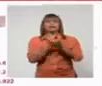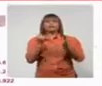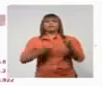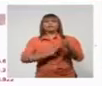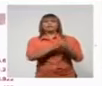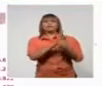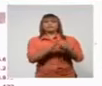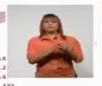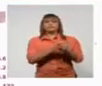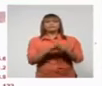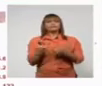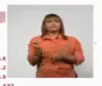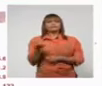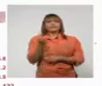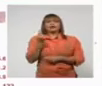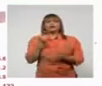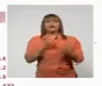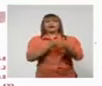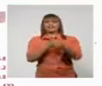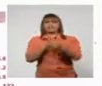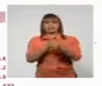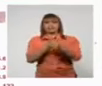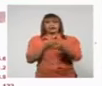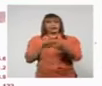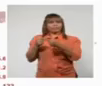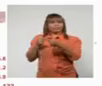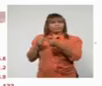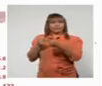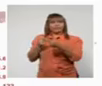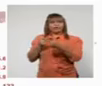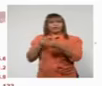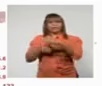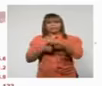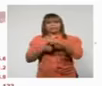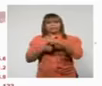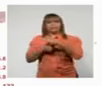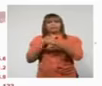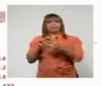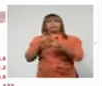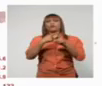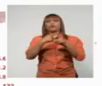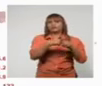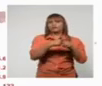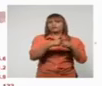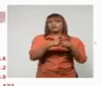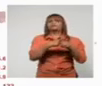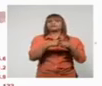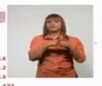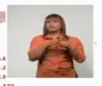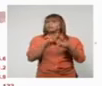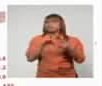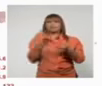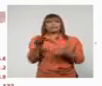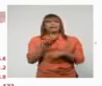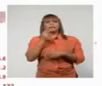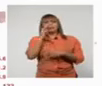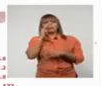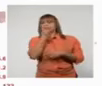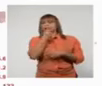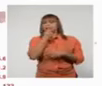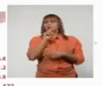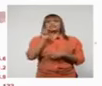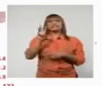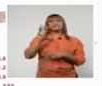una de las asesoras más cercanas del presidente, Hope Hicks, quien, una mujer de 31 años que lo